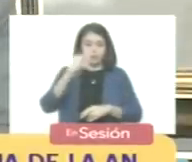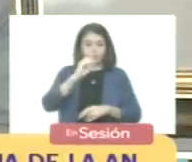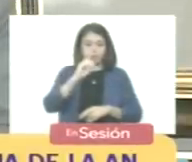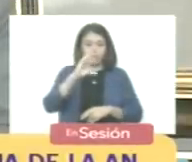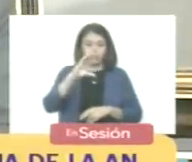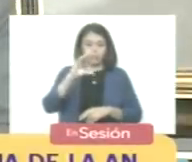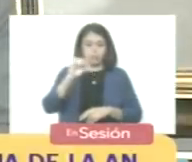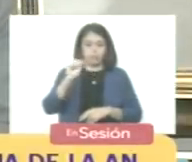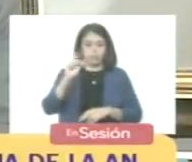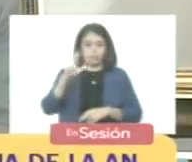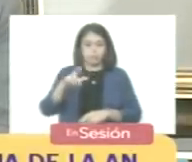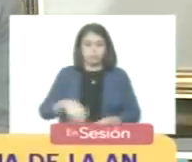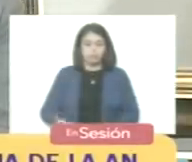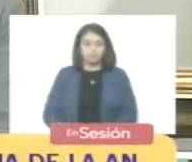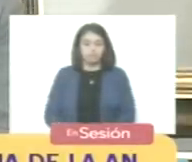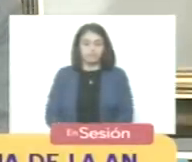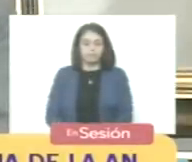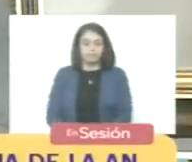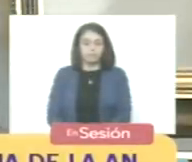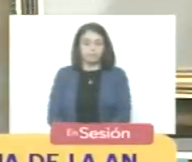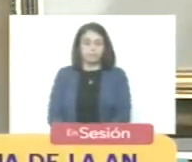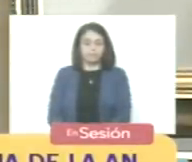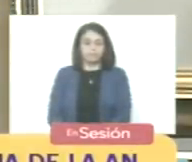Óscar Rondero.